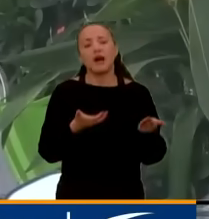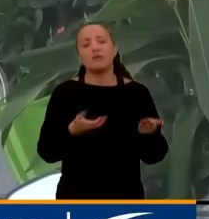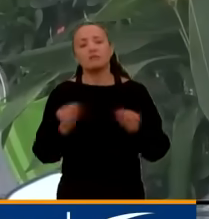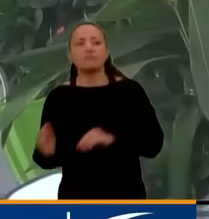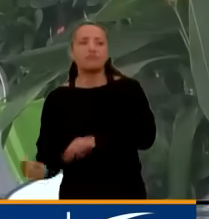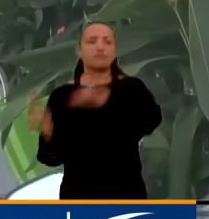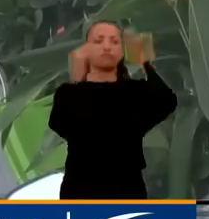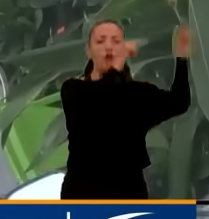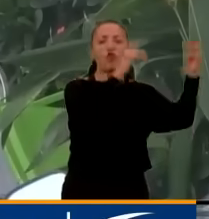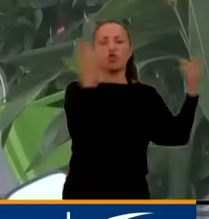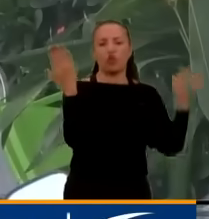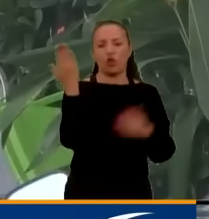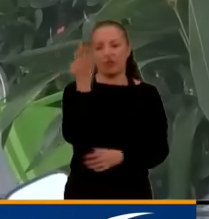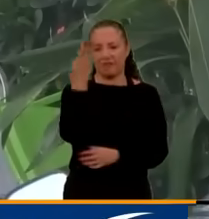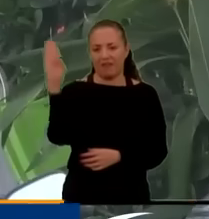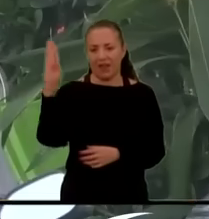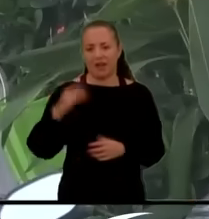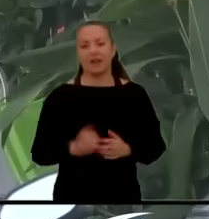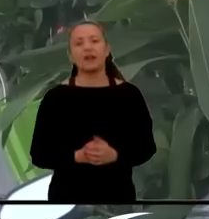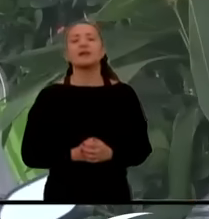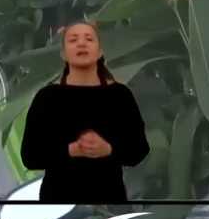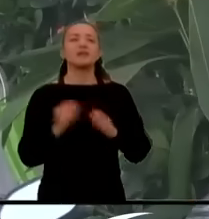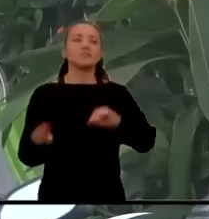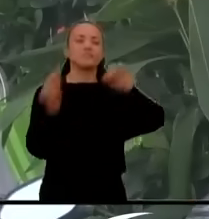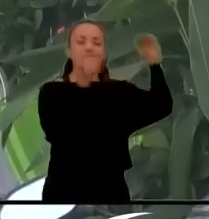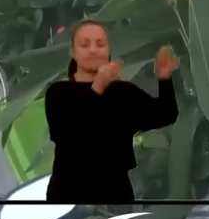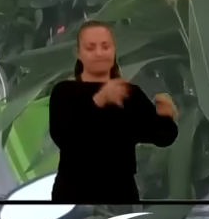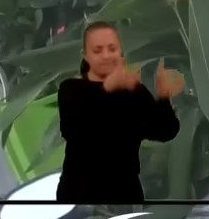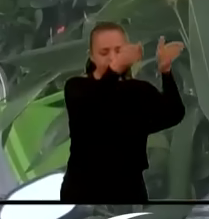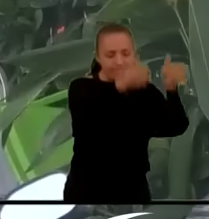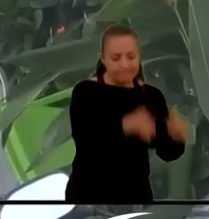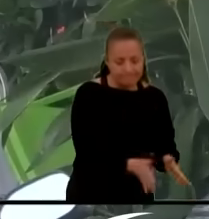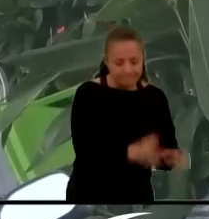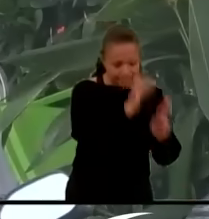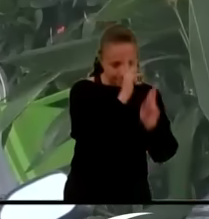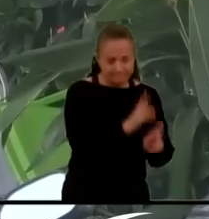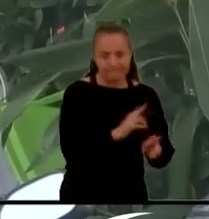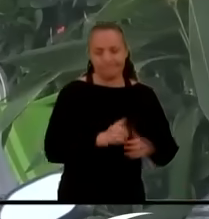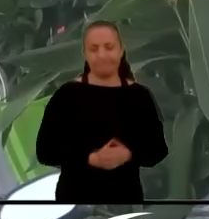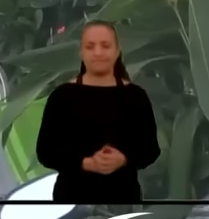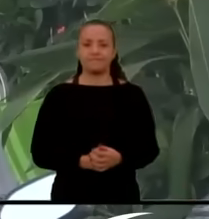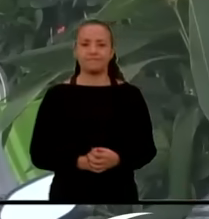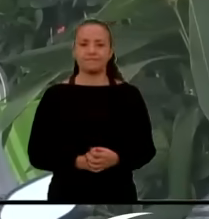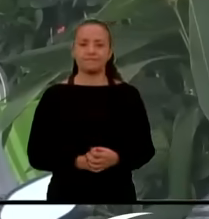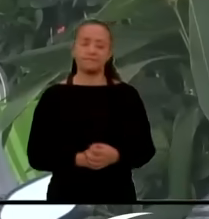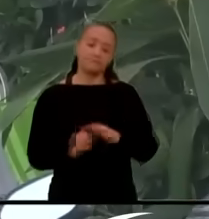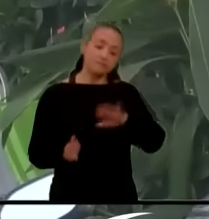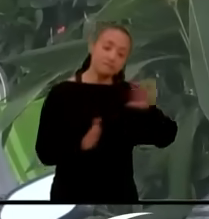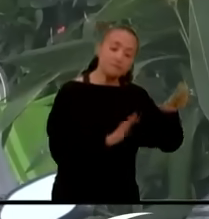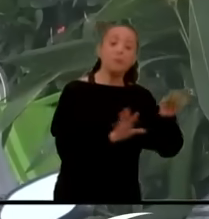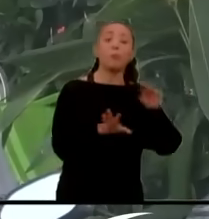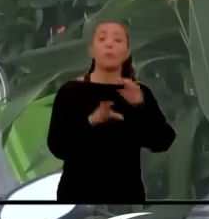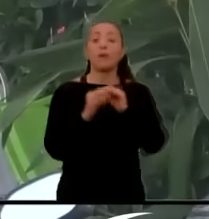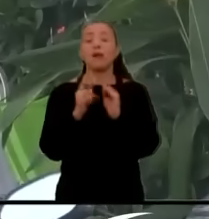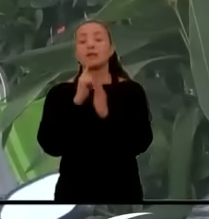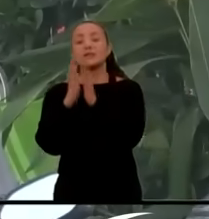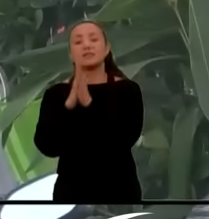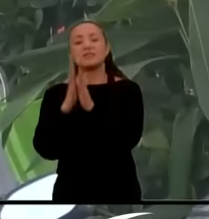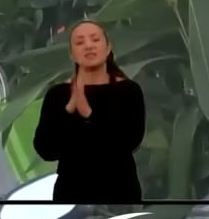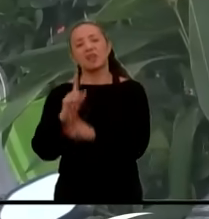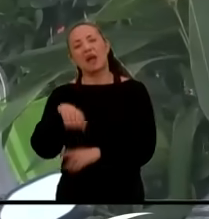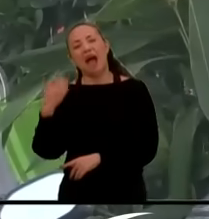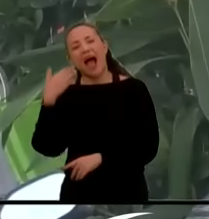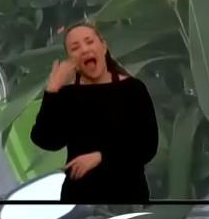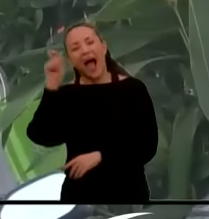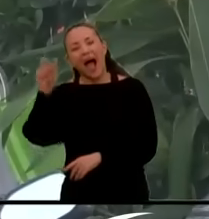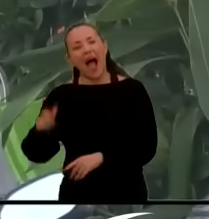trasladar hacia la ciudad de Barranquilla para darle cristiana sepultura. También se conoció que los familiares de la mujer